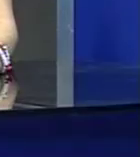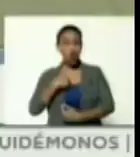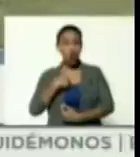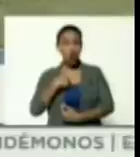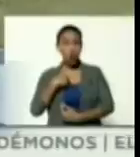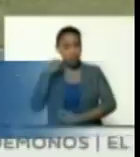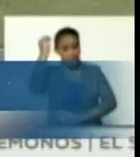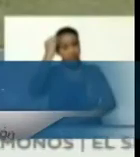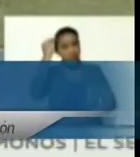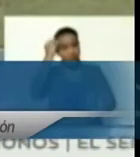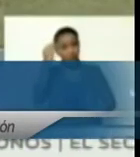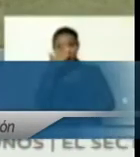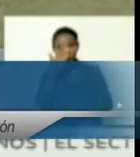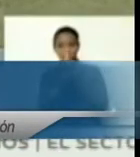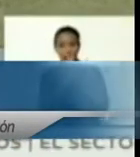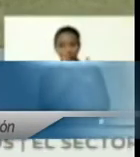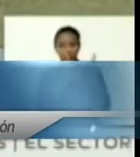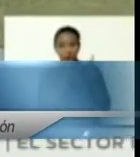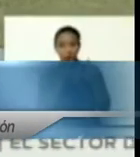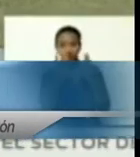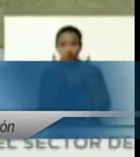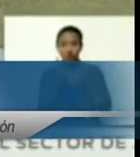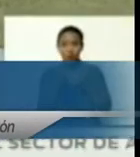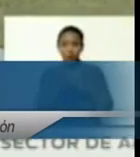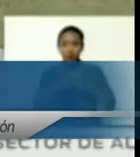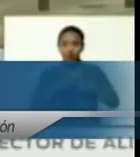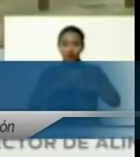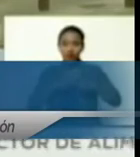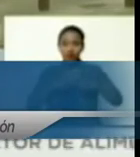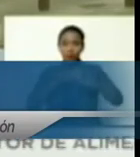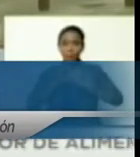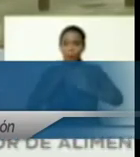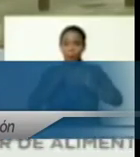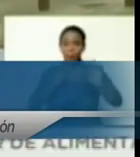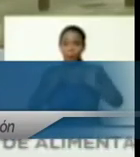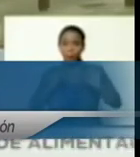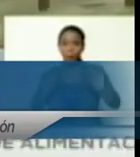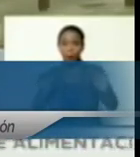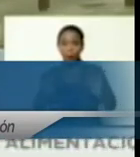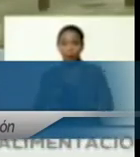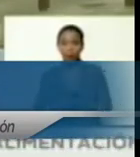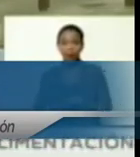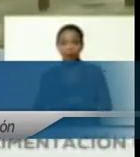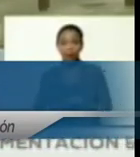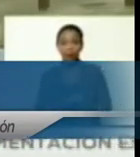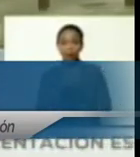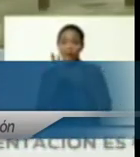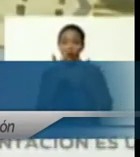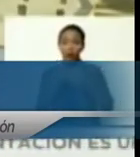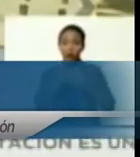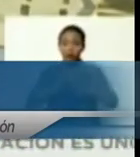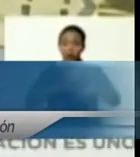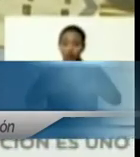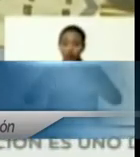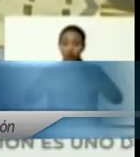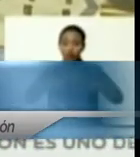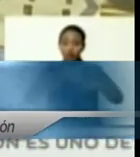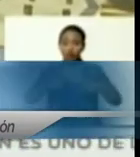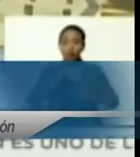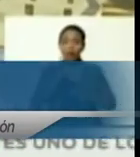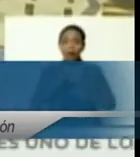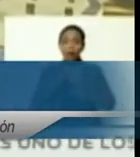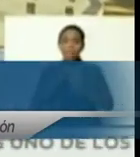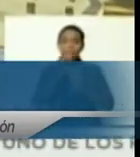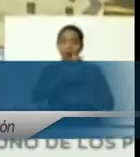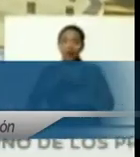Venezuela. Frente a los números de crecimiento de los contagios y a los números de crecimiento de los fallecidos,